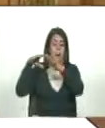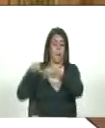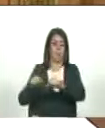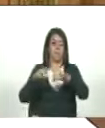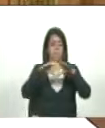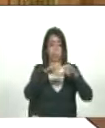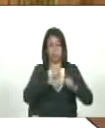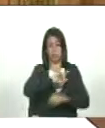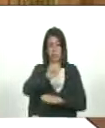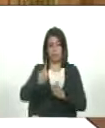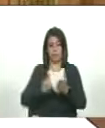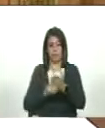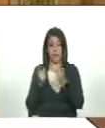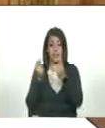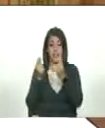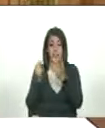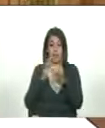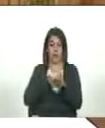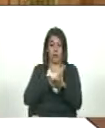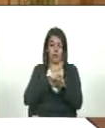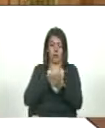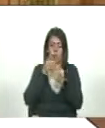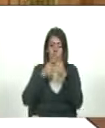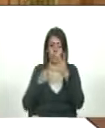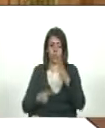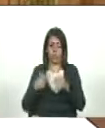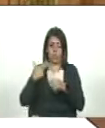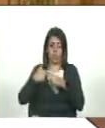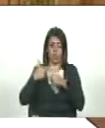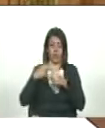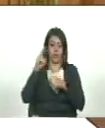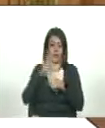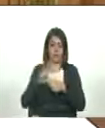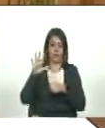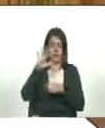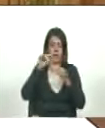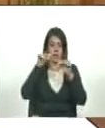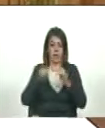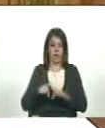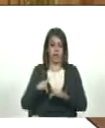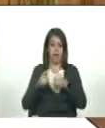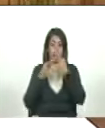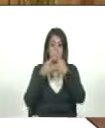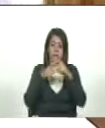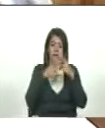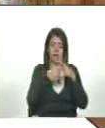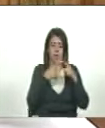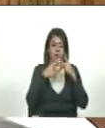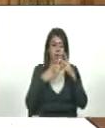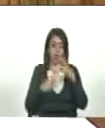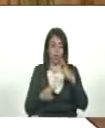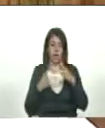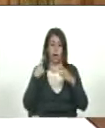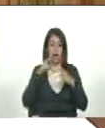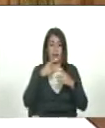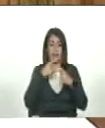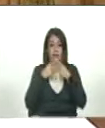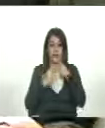apoderarse definitivamente de las riquezas de Venezuela. Así que esto es una variable que sin duda